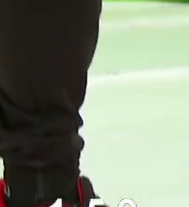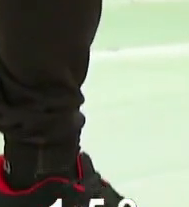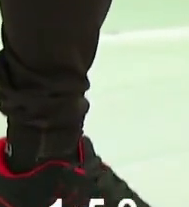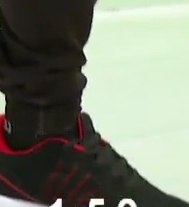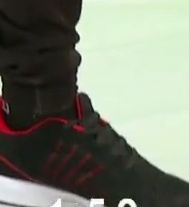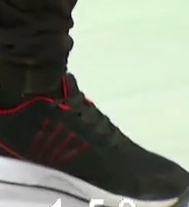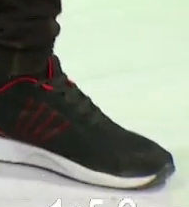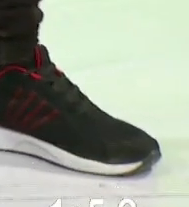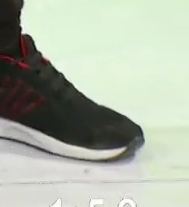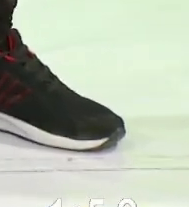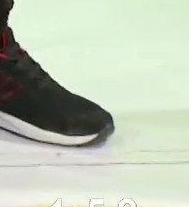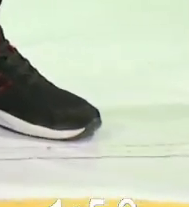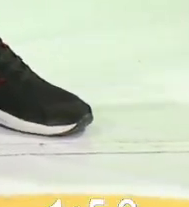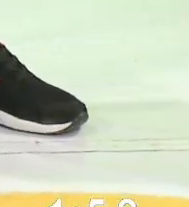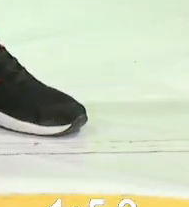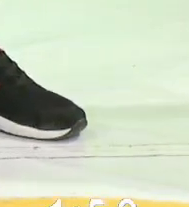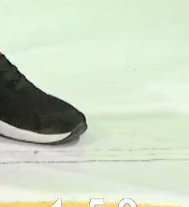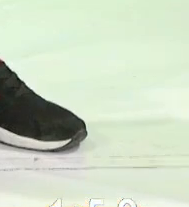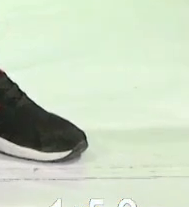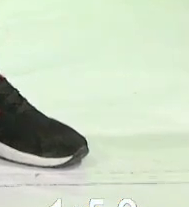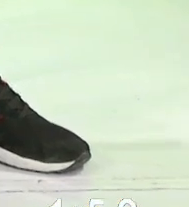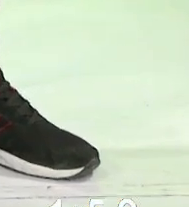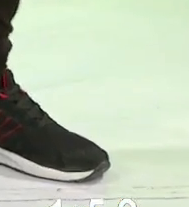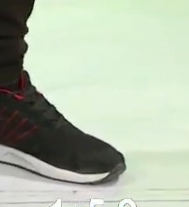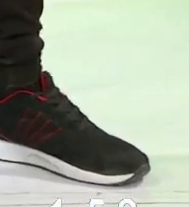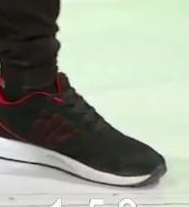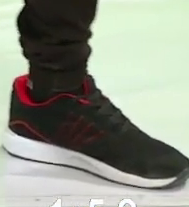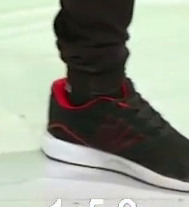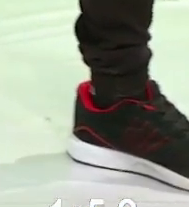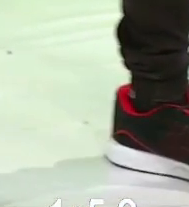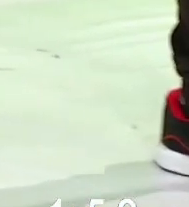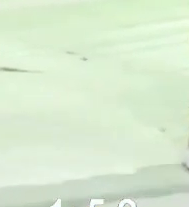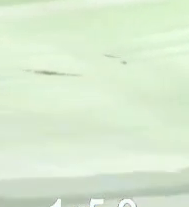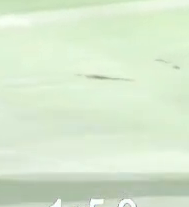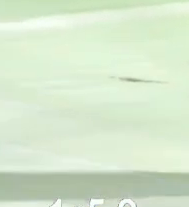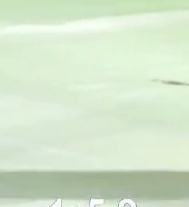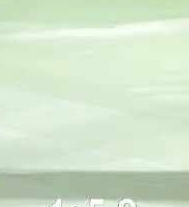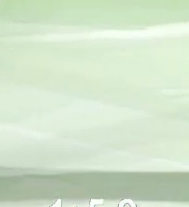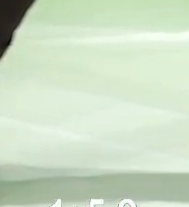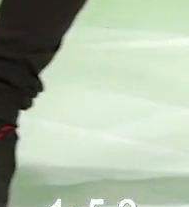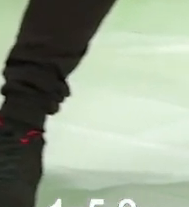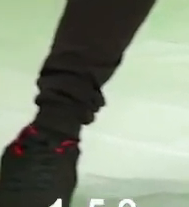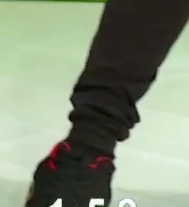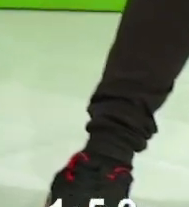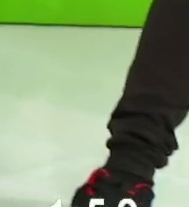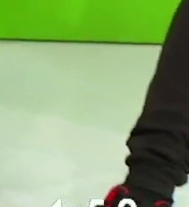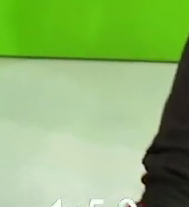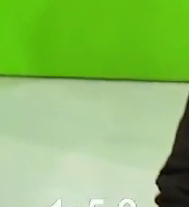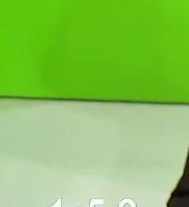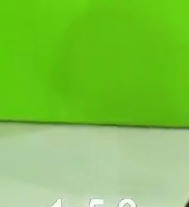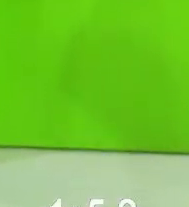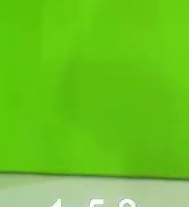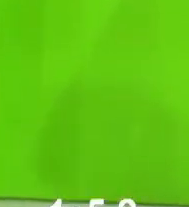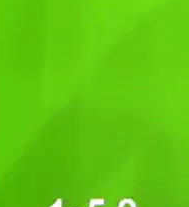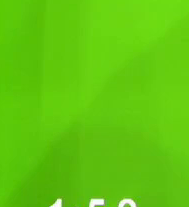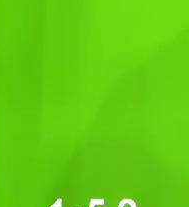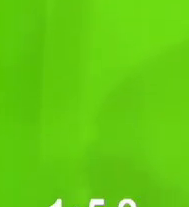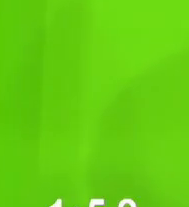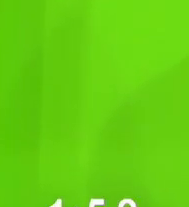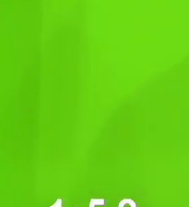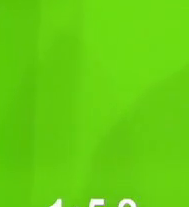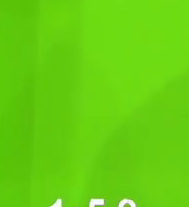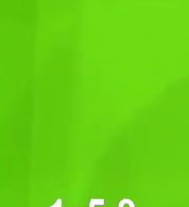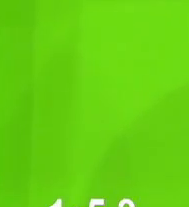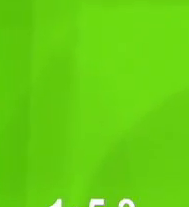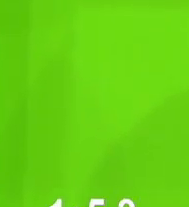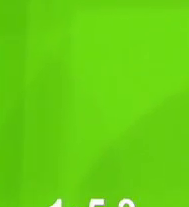agarramos la cintura, rebotamos, rebotamos, rebotamos. Vamos torso hacia el frente. Eso es.